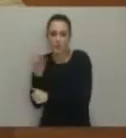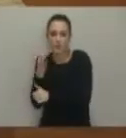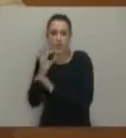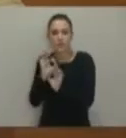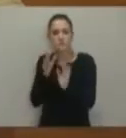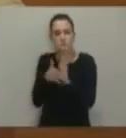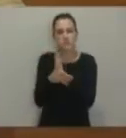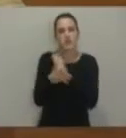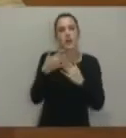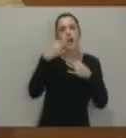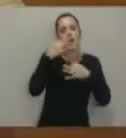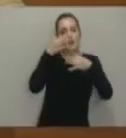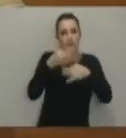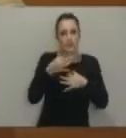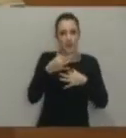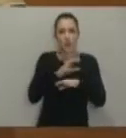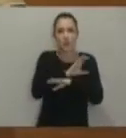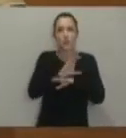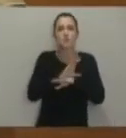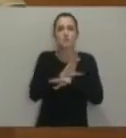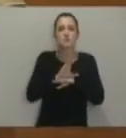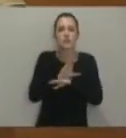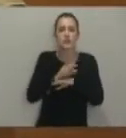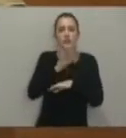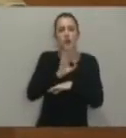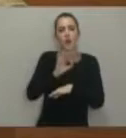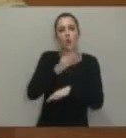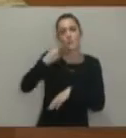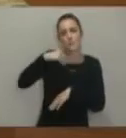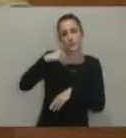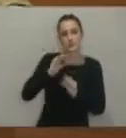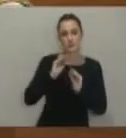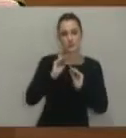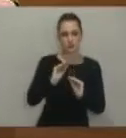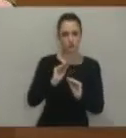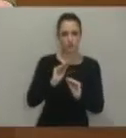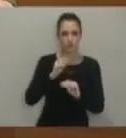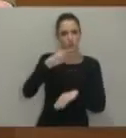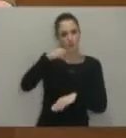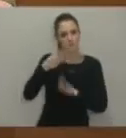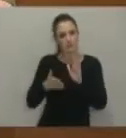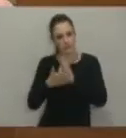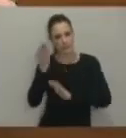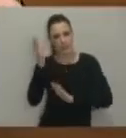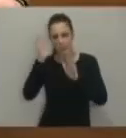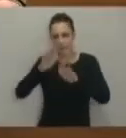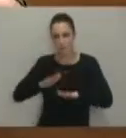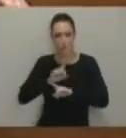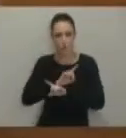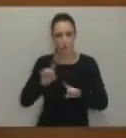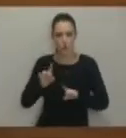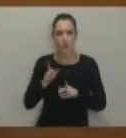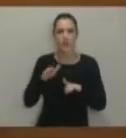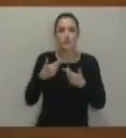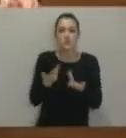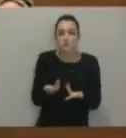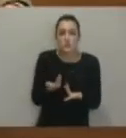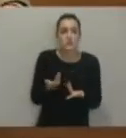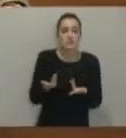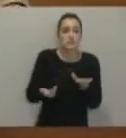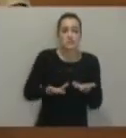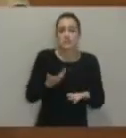La Consejería o su presidente, ausente en este momento, Podrá negarlo, podrá rasgarse las vestiduras,